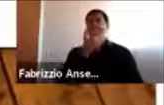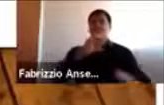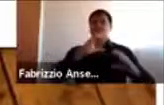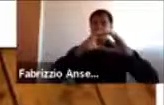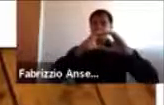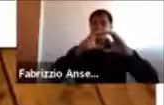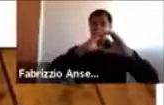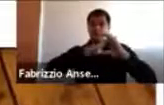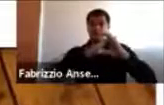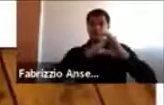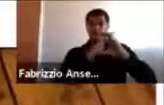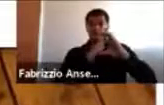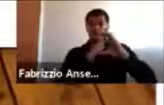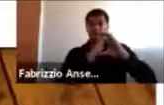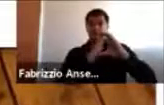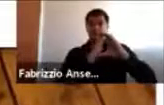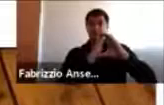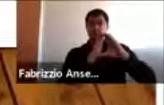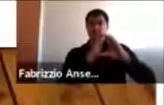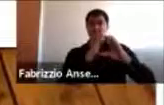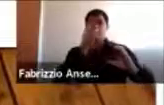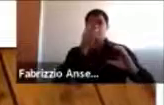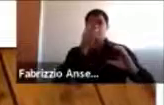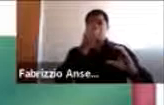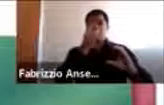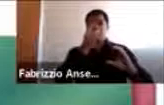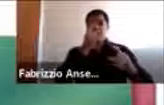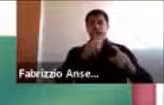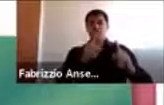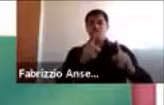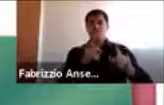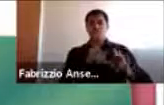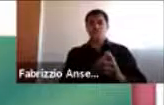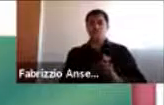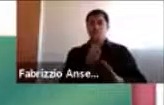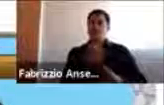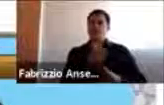estos de aquí se han ido vaciando les voy a mostrar cómo se veía antes